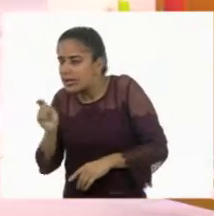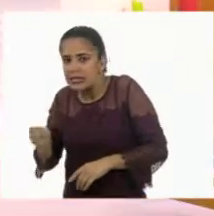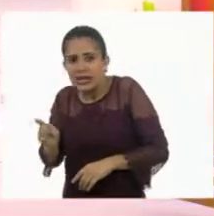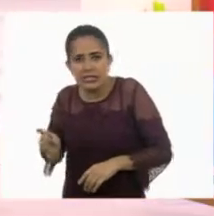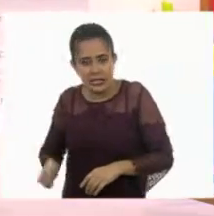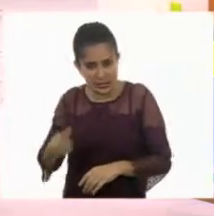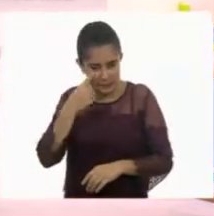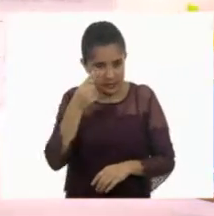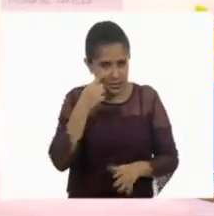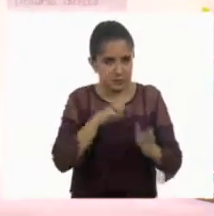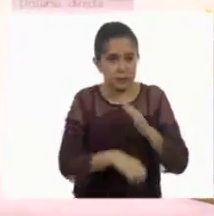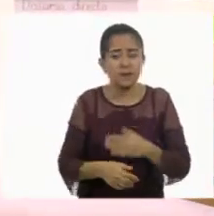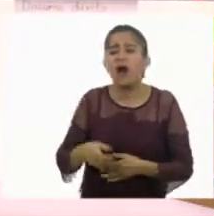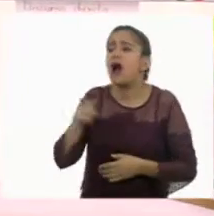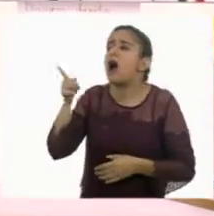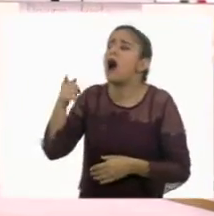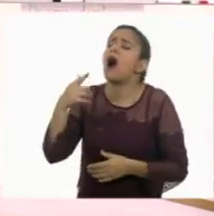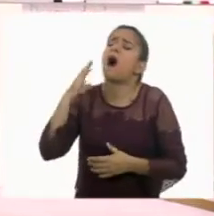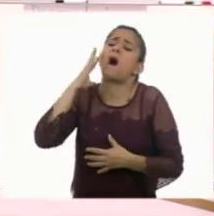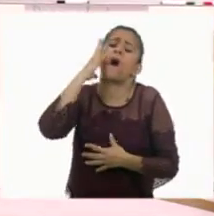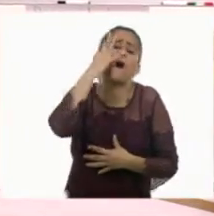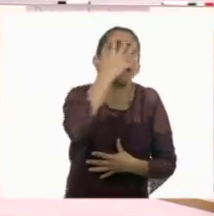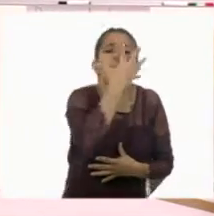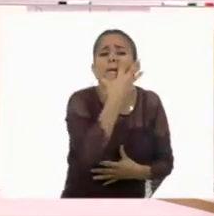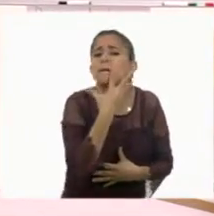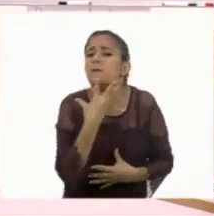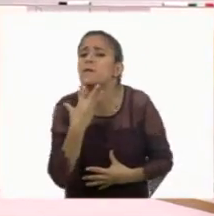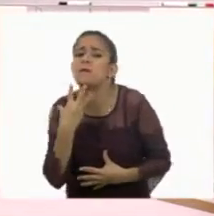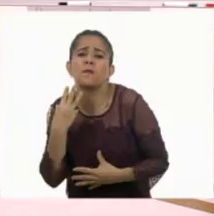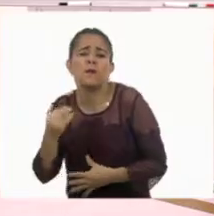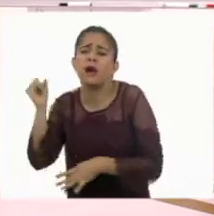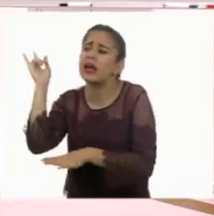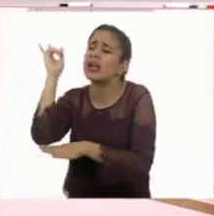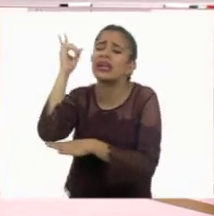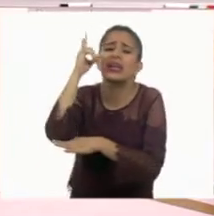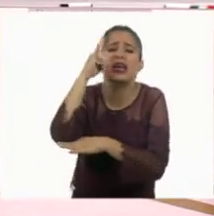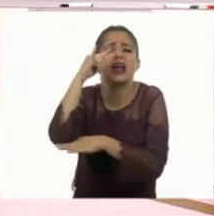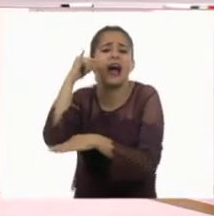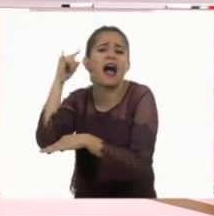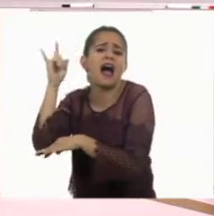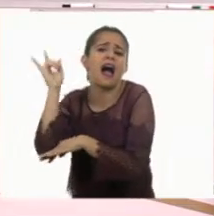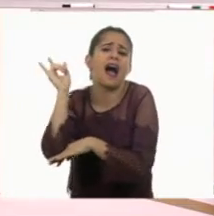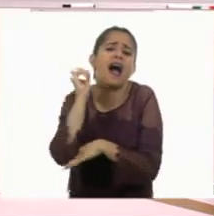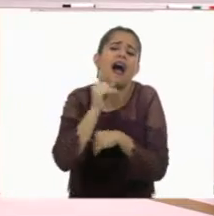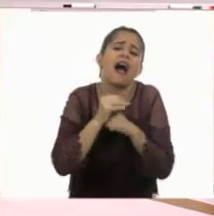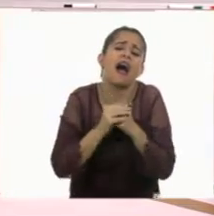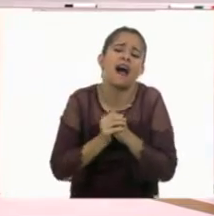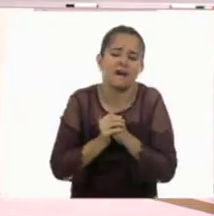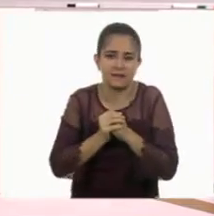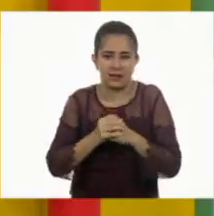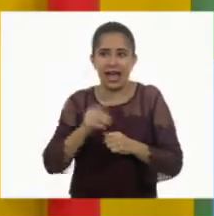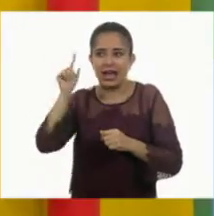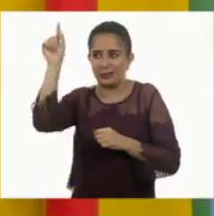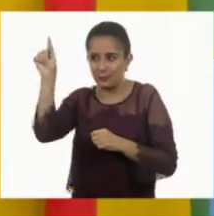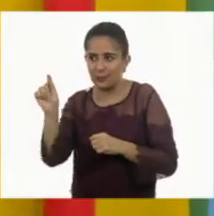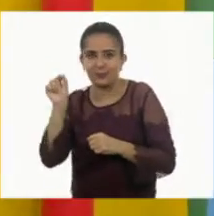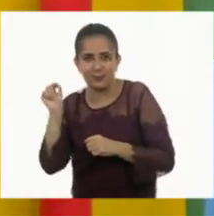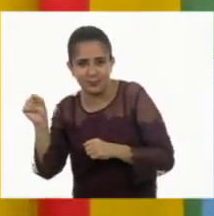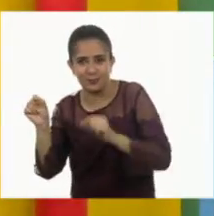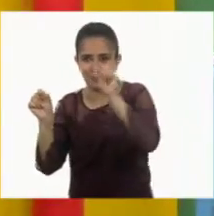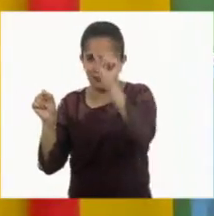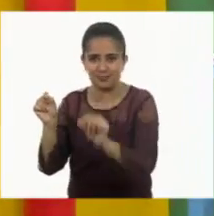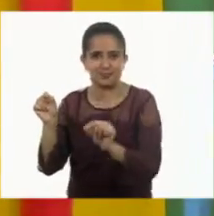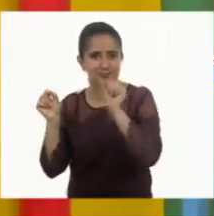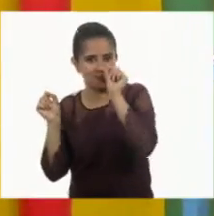es... ¡Ay, qué hermosa jirafa! Ahora tú.